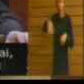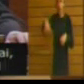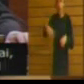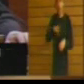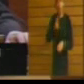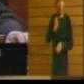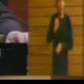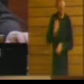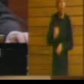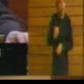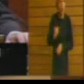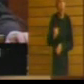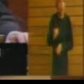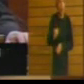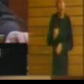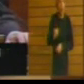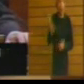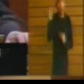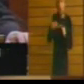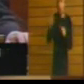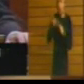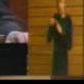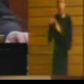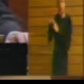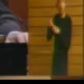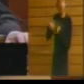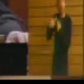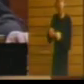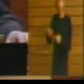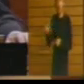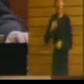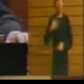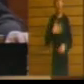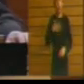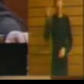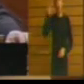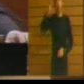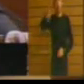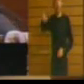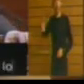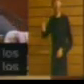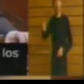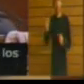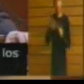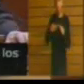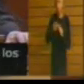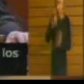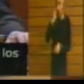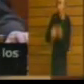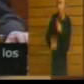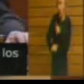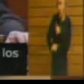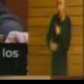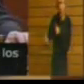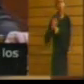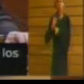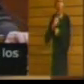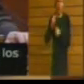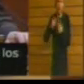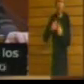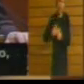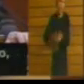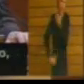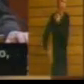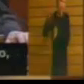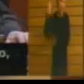PAI? Cursos dirigidos no a las familias, sino a los docentes, y no cursos del año pasado. No, cursos